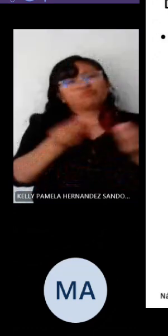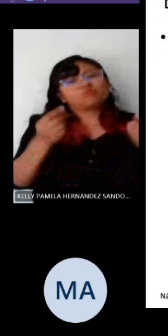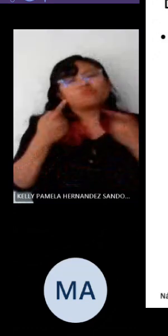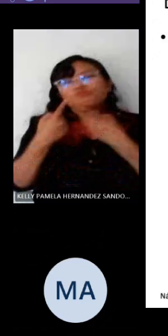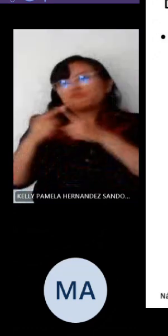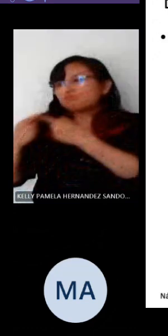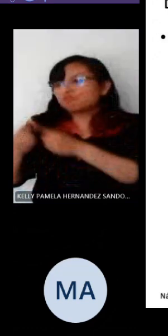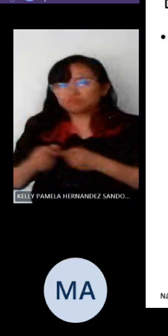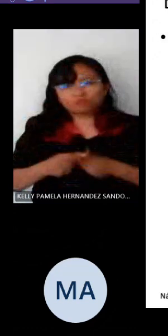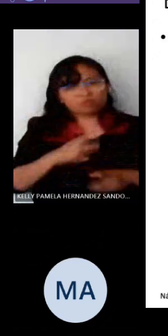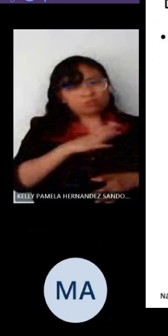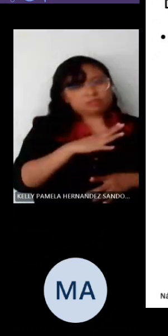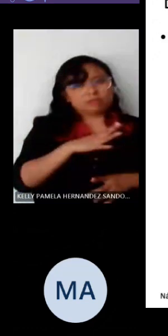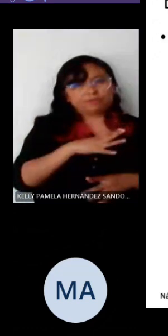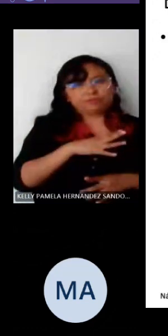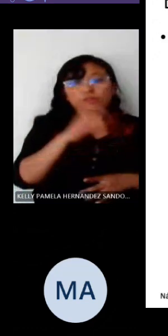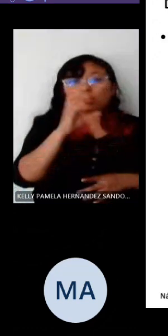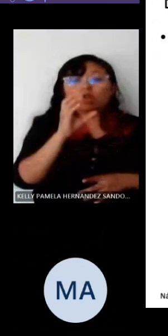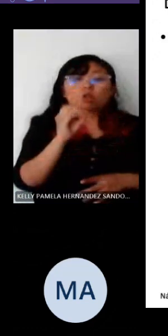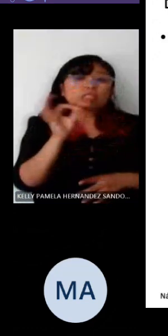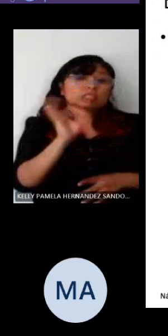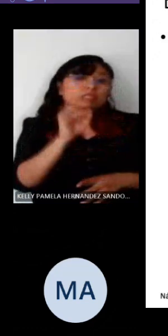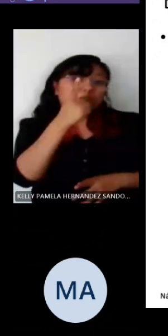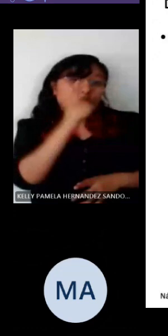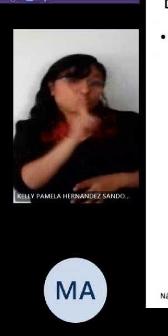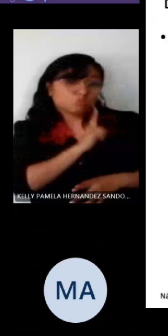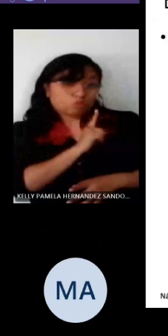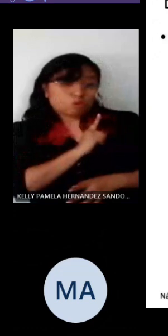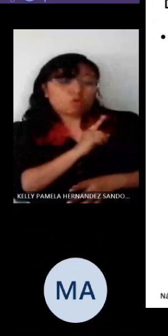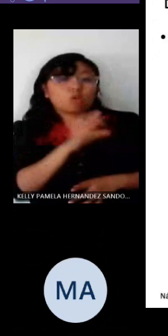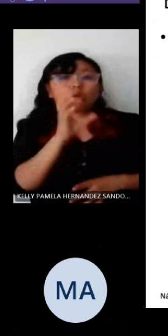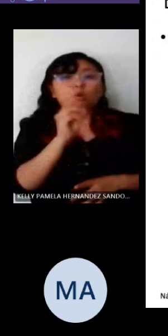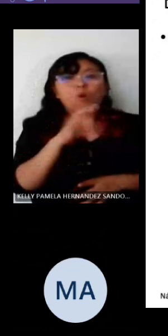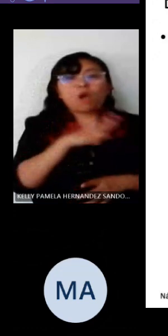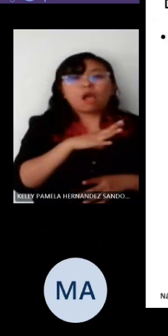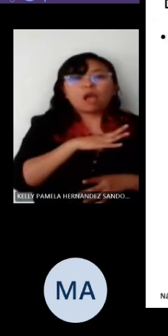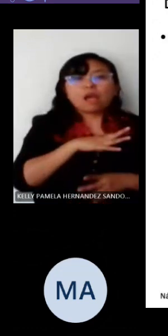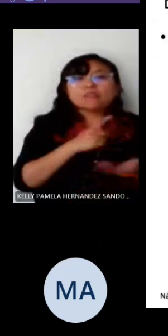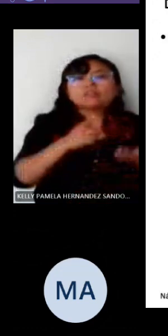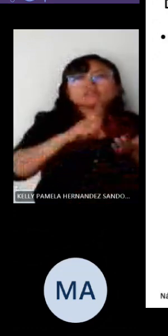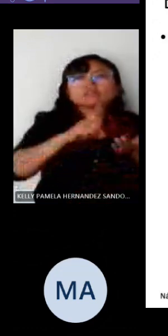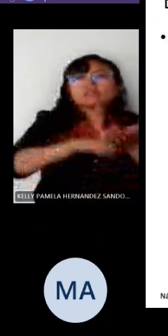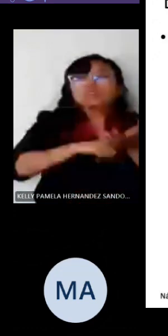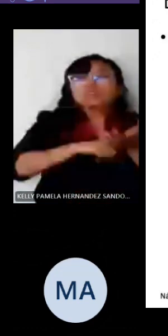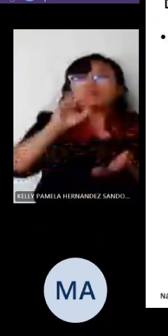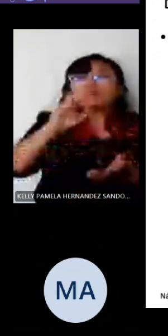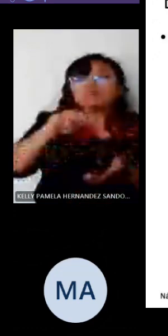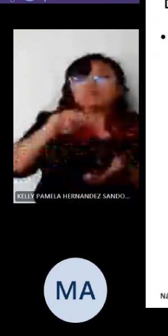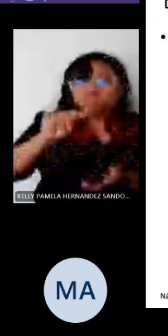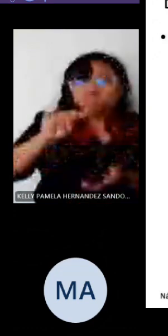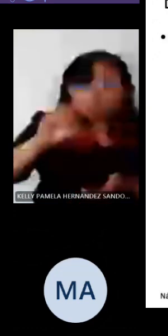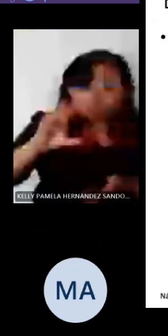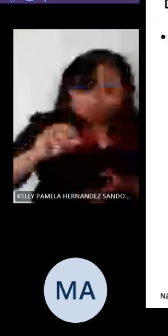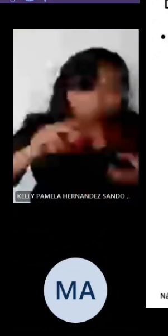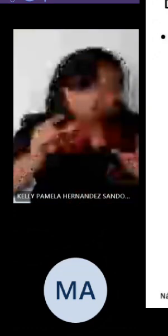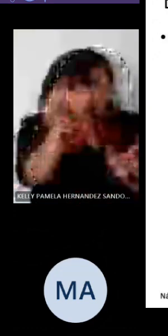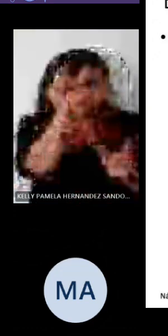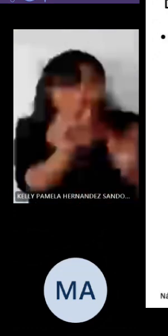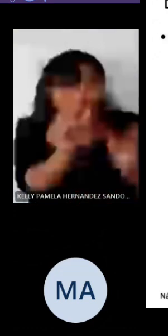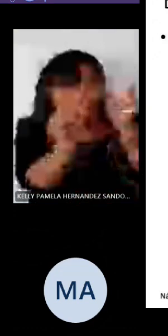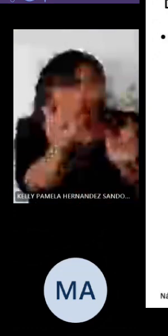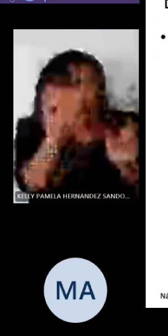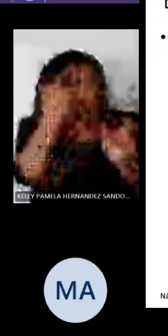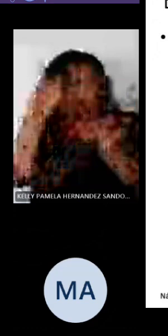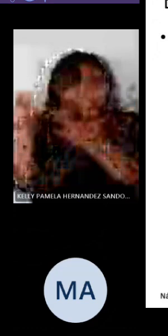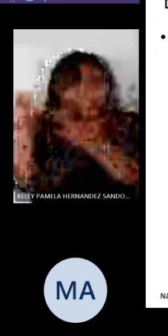retinosis pigmentaria o únicamente ser sordera, hasta llegar a tener estos fenotipos combinados en los que además pues tenemos la